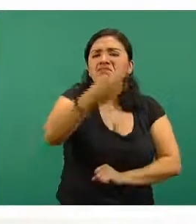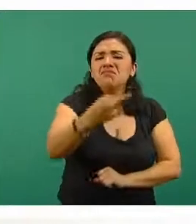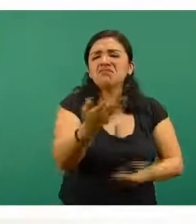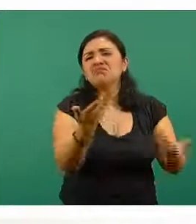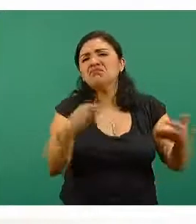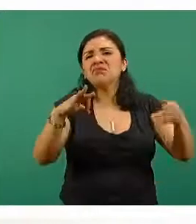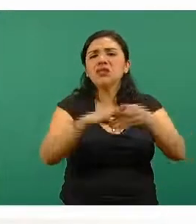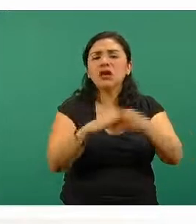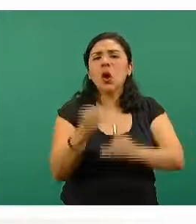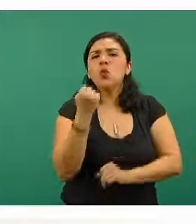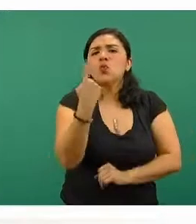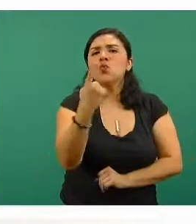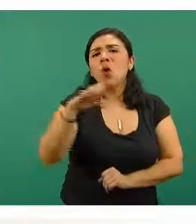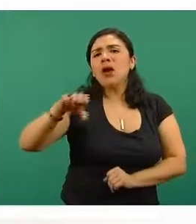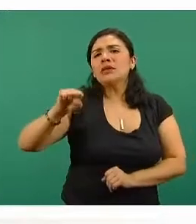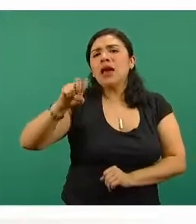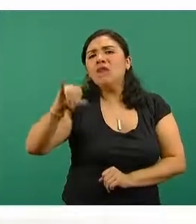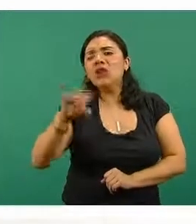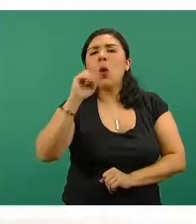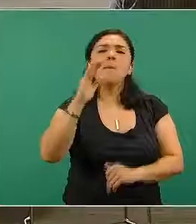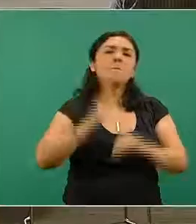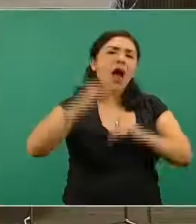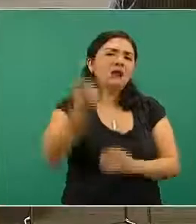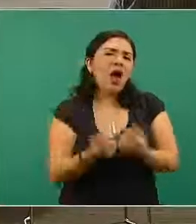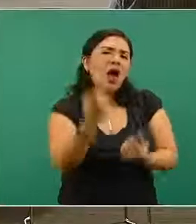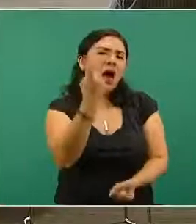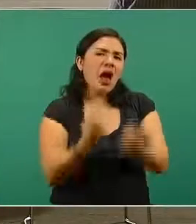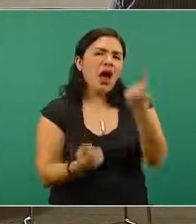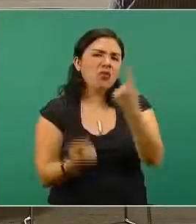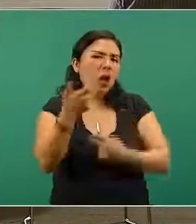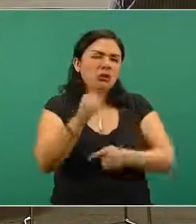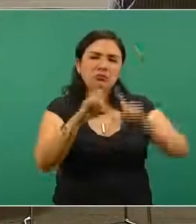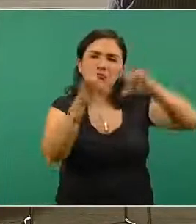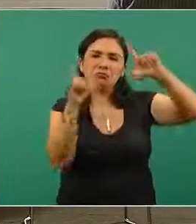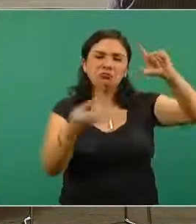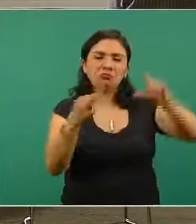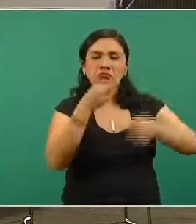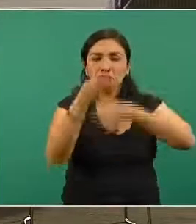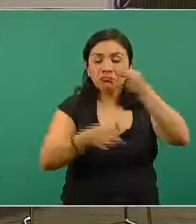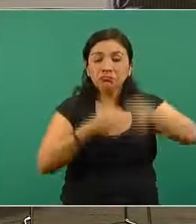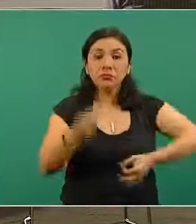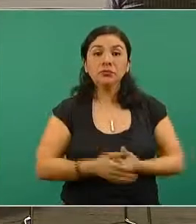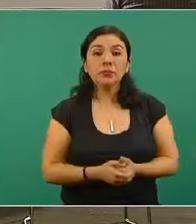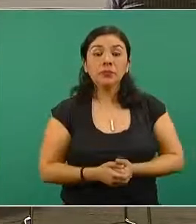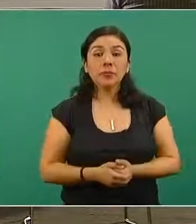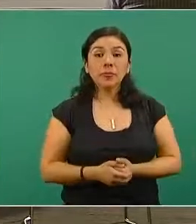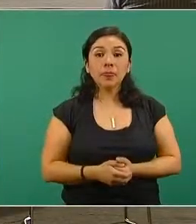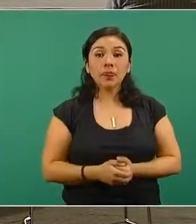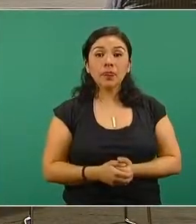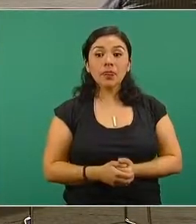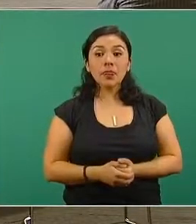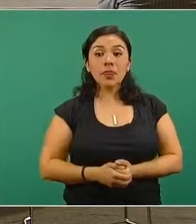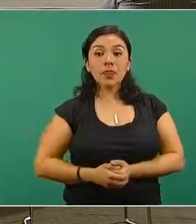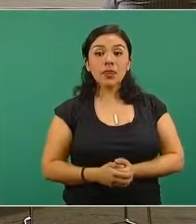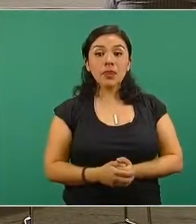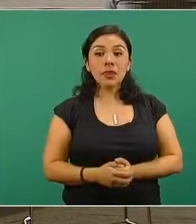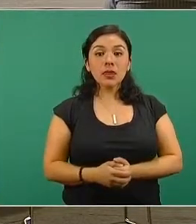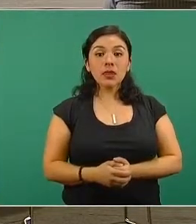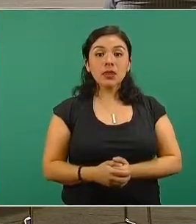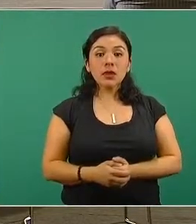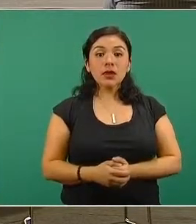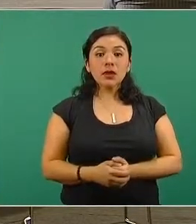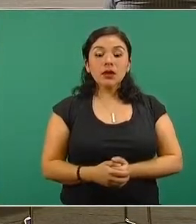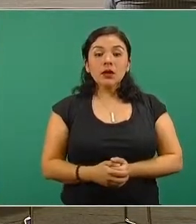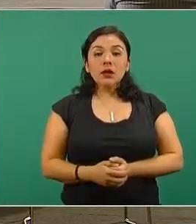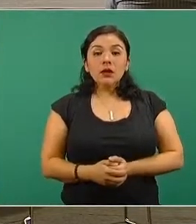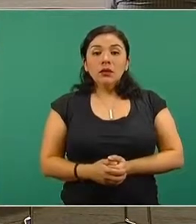caso de evento supuestamente asociado o atribuible a vacunación o inmunización. La siguiente, por favor.